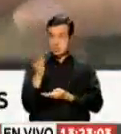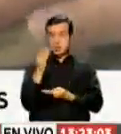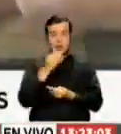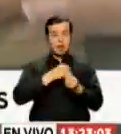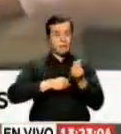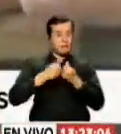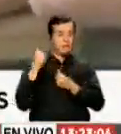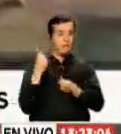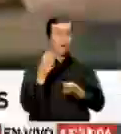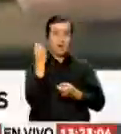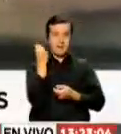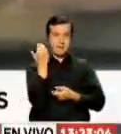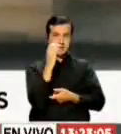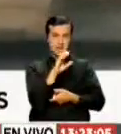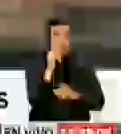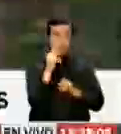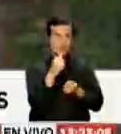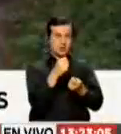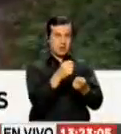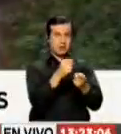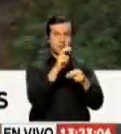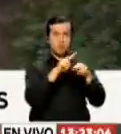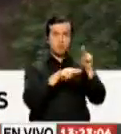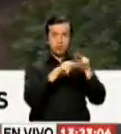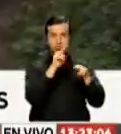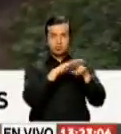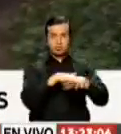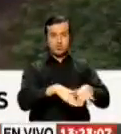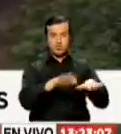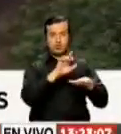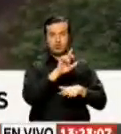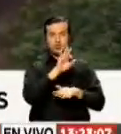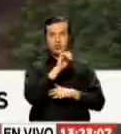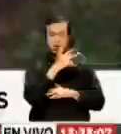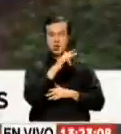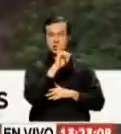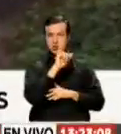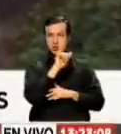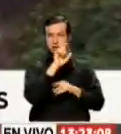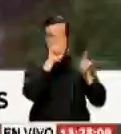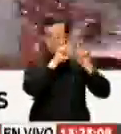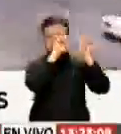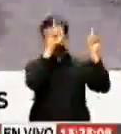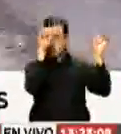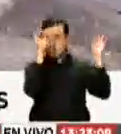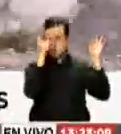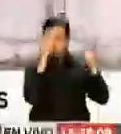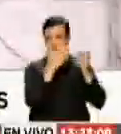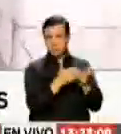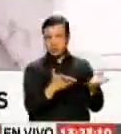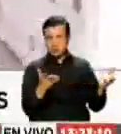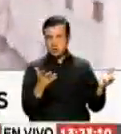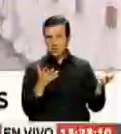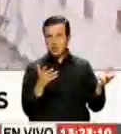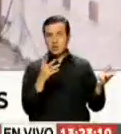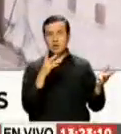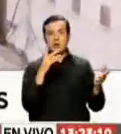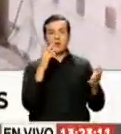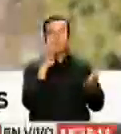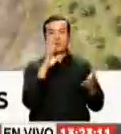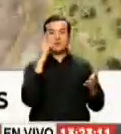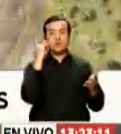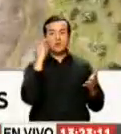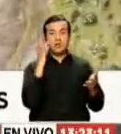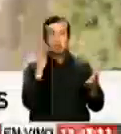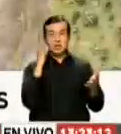capital invertido por el Banco del IES en el proyecto Toachipilatón a cargo de CELEC. El desembolso se realizó en menos de los 45 días